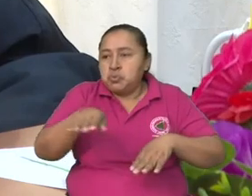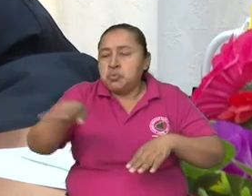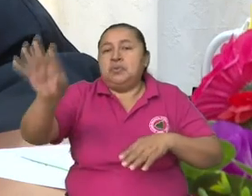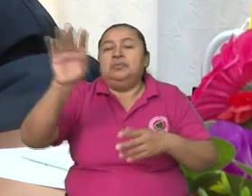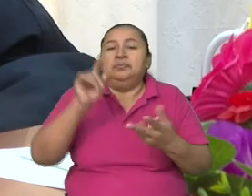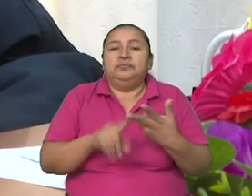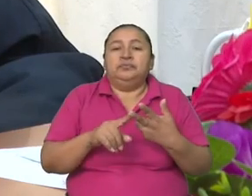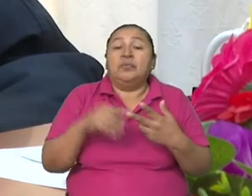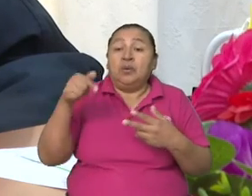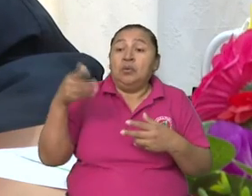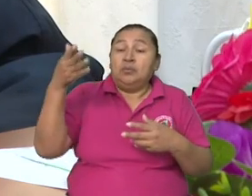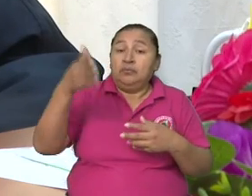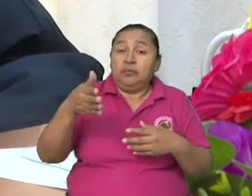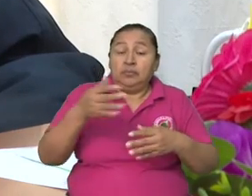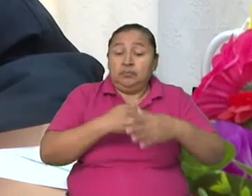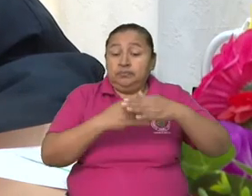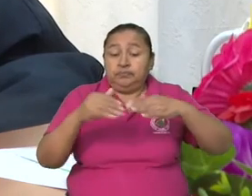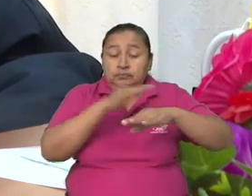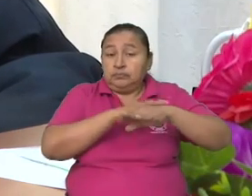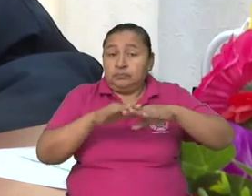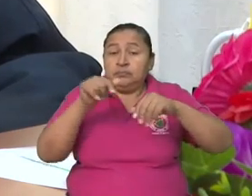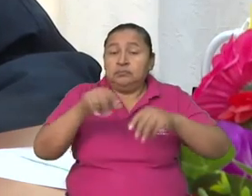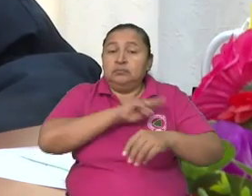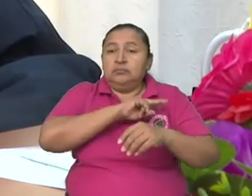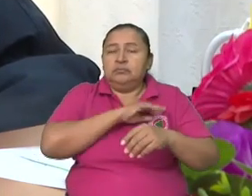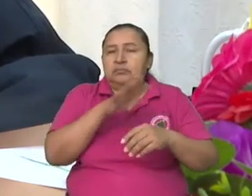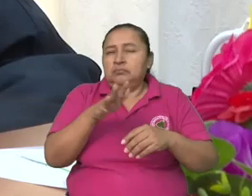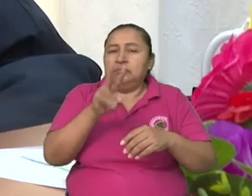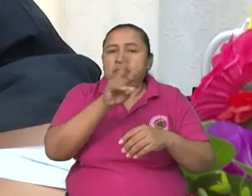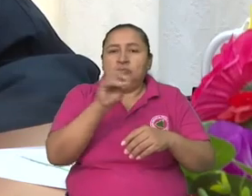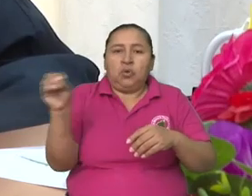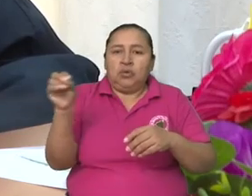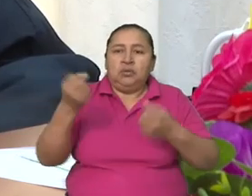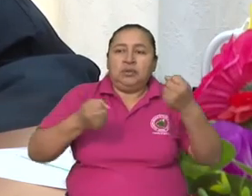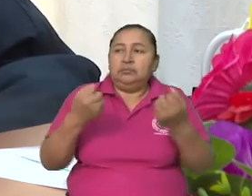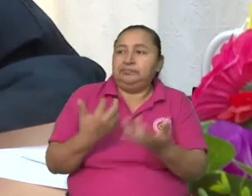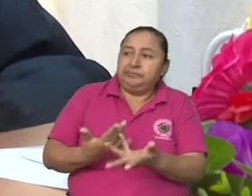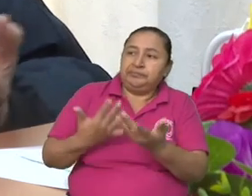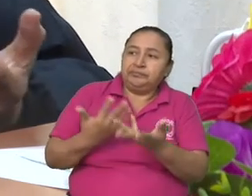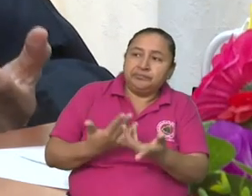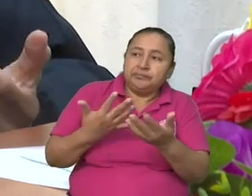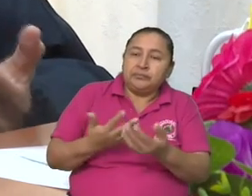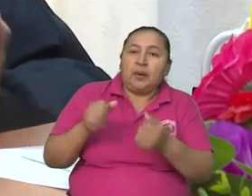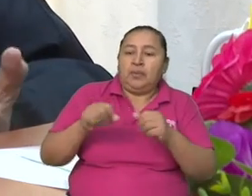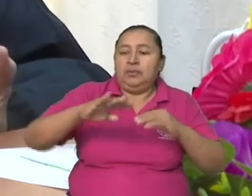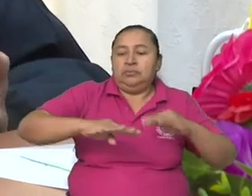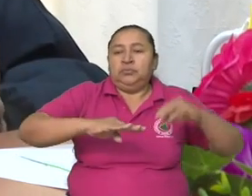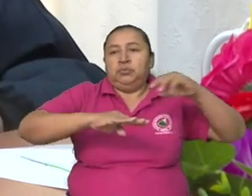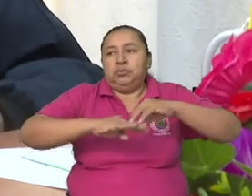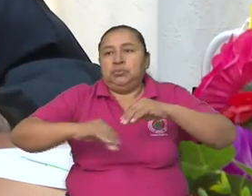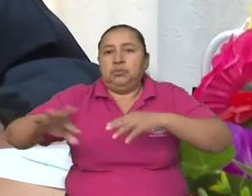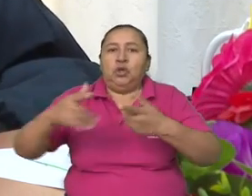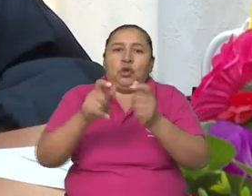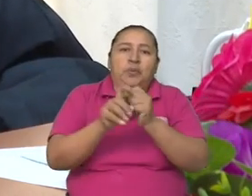Cuando fuimos a instalar esa plataforma, habían casi 200 vehículos esperando para que pudieran pasar con las brigadas